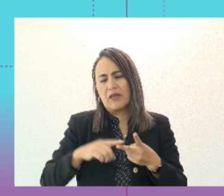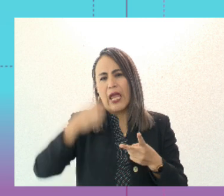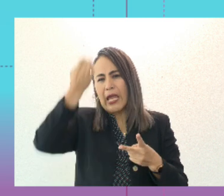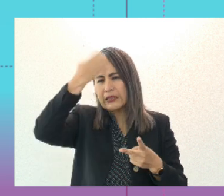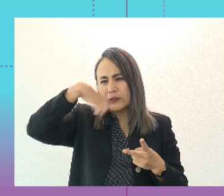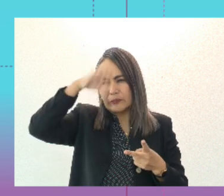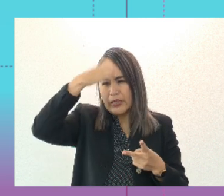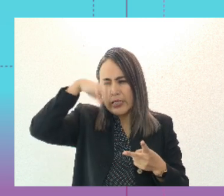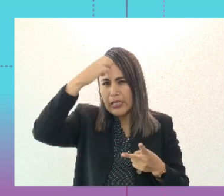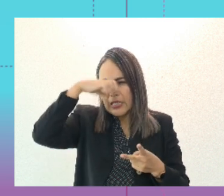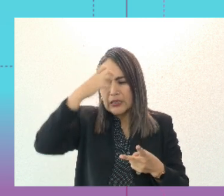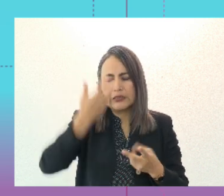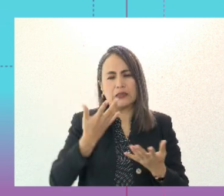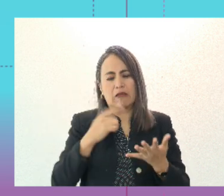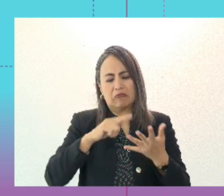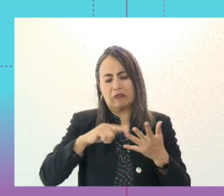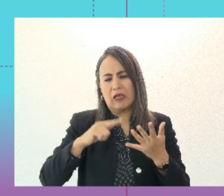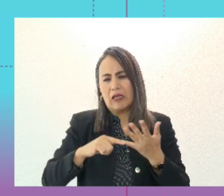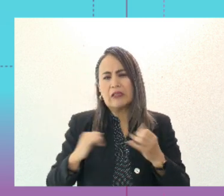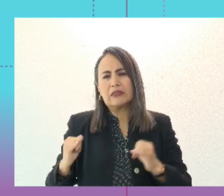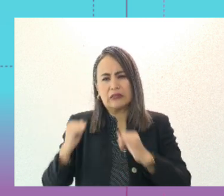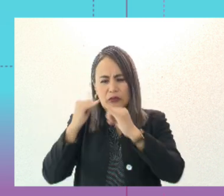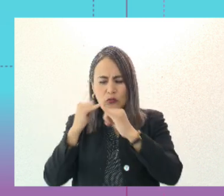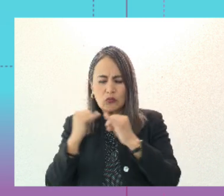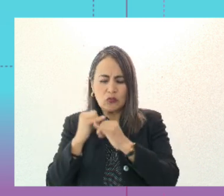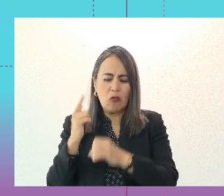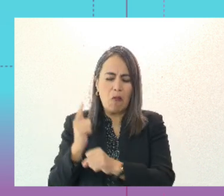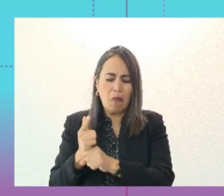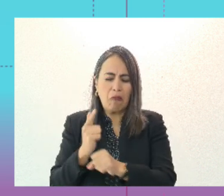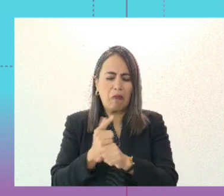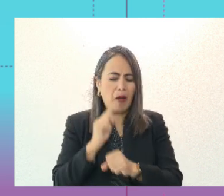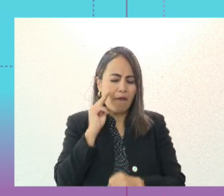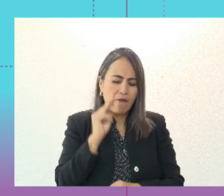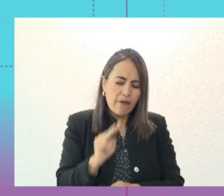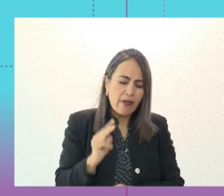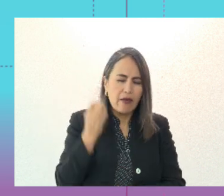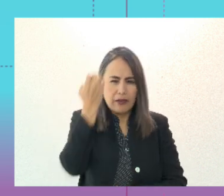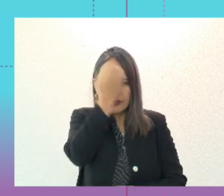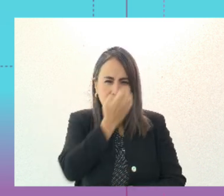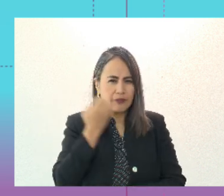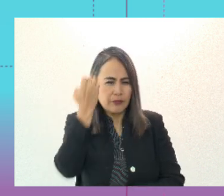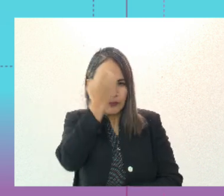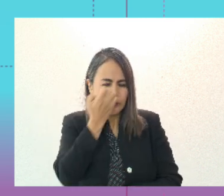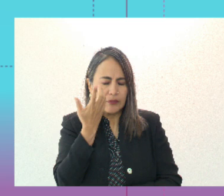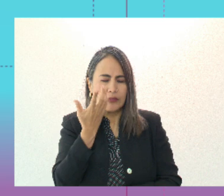otras instituciones, nos damos cuenta que el origen